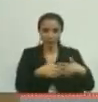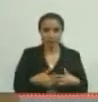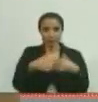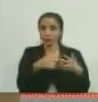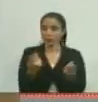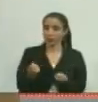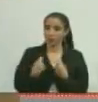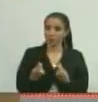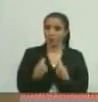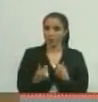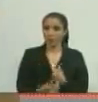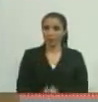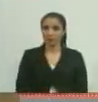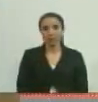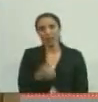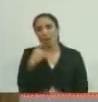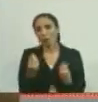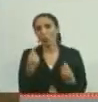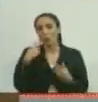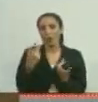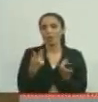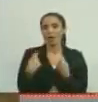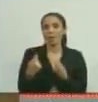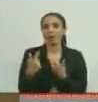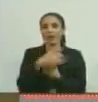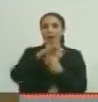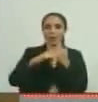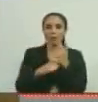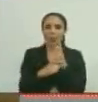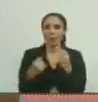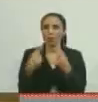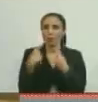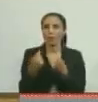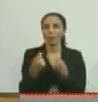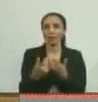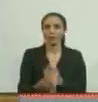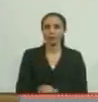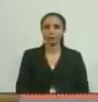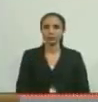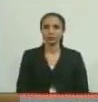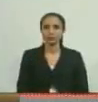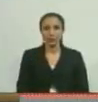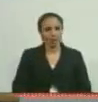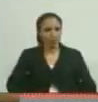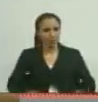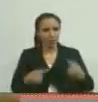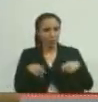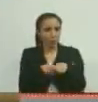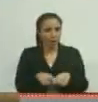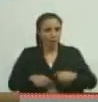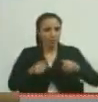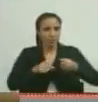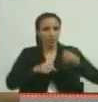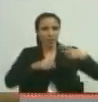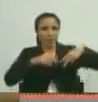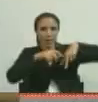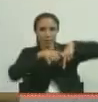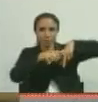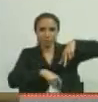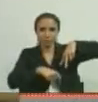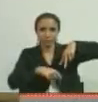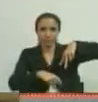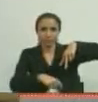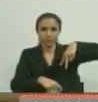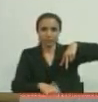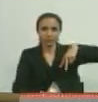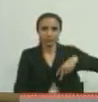pagar. ¿Con qué le va a pagar Guaidó a Estados Unidos? ¿Se bajará los pantalones? Yo creo que